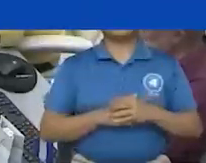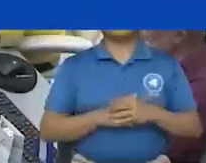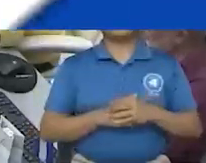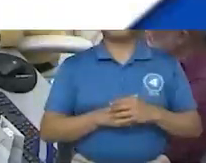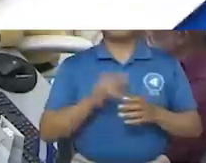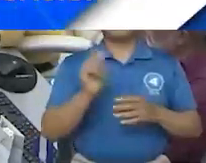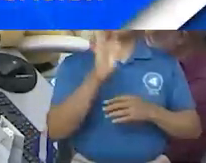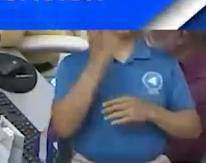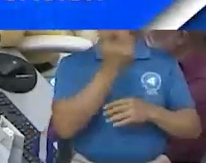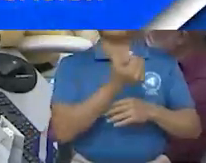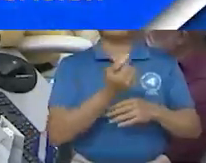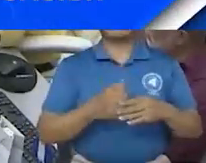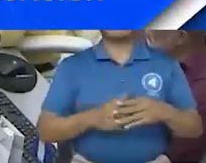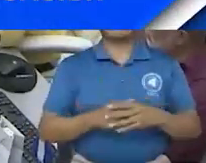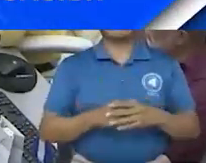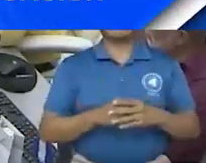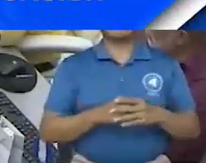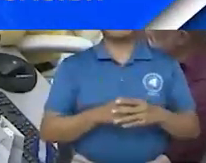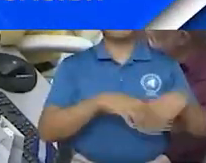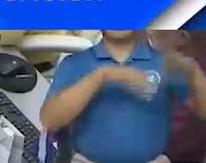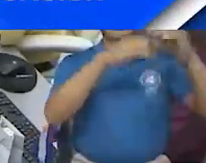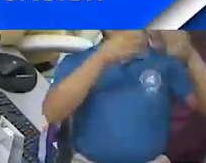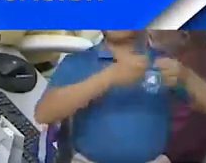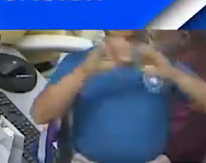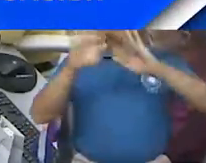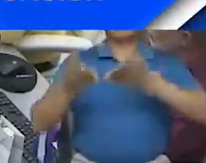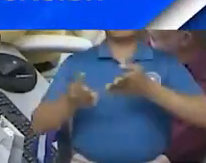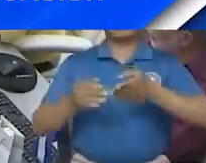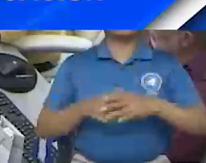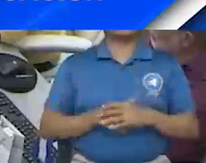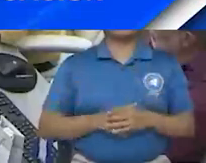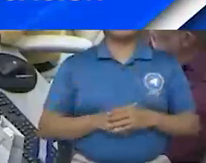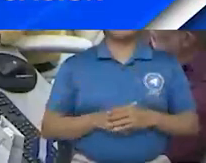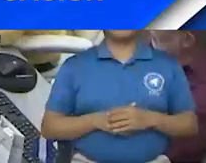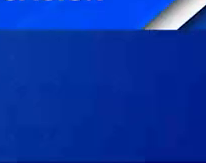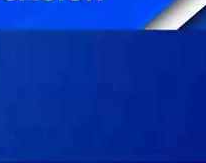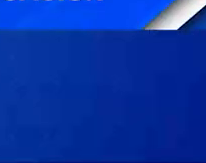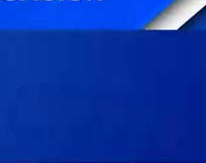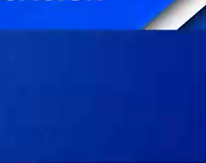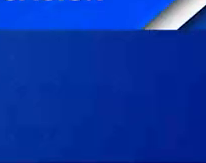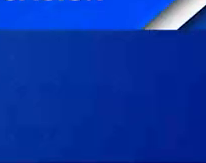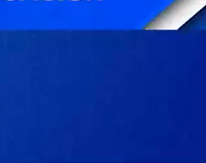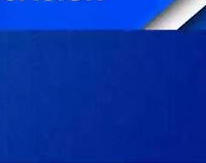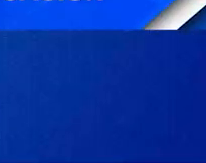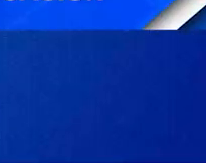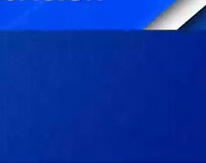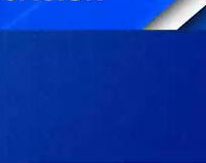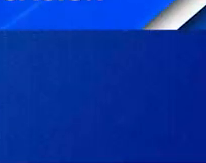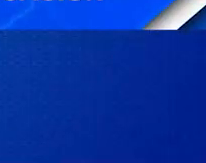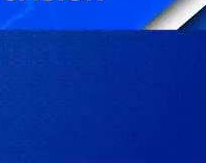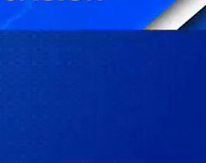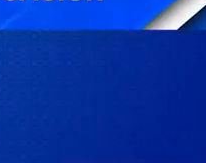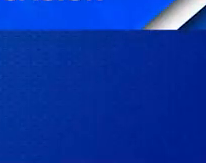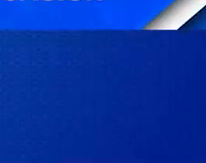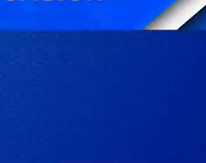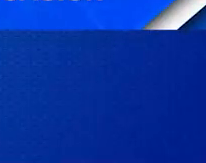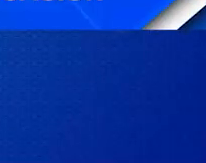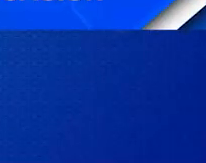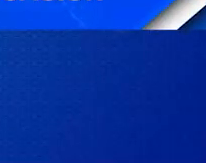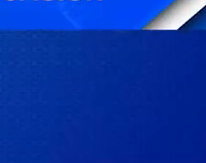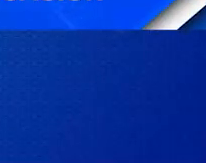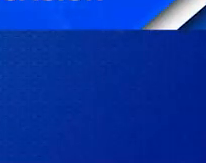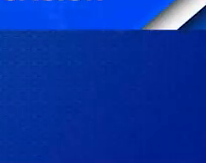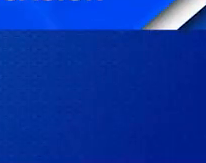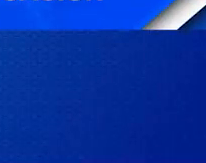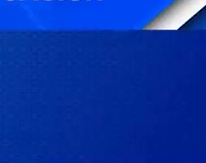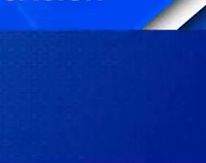De manera unánime, diputados en el Parlamento reformaron la Ley 89, Ley de Autonomía de las Instituciones de